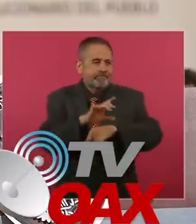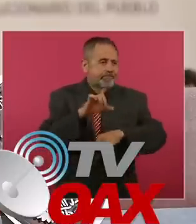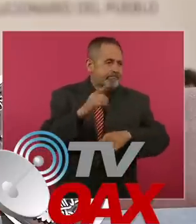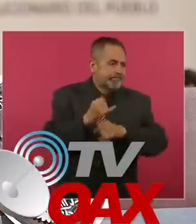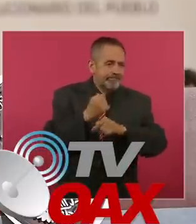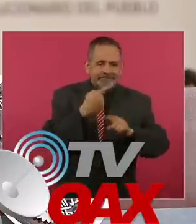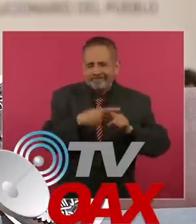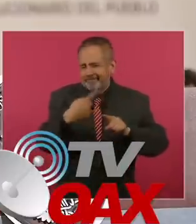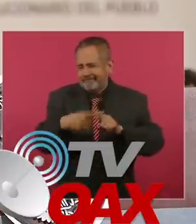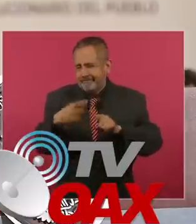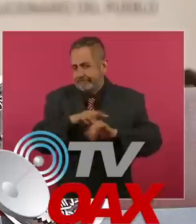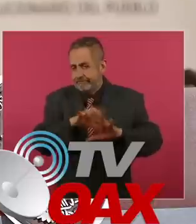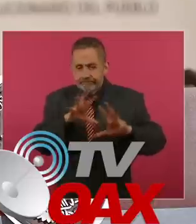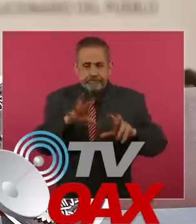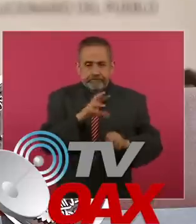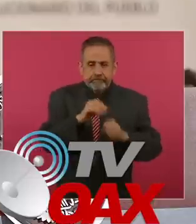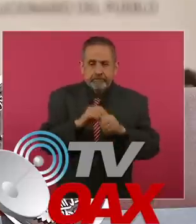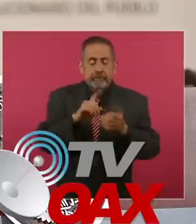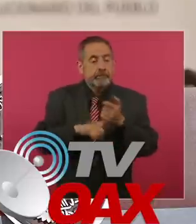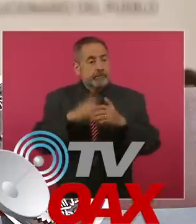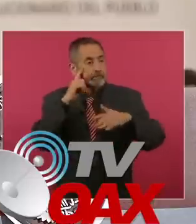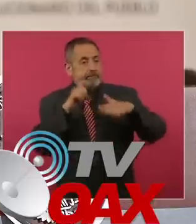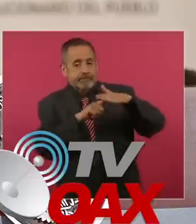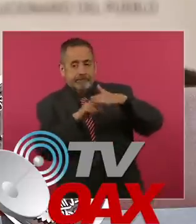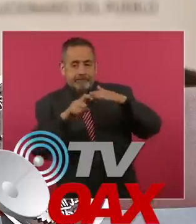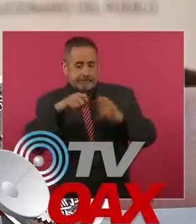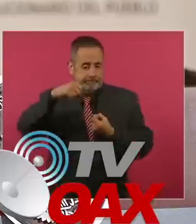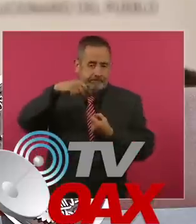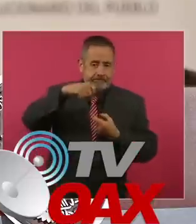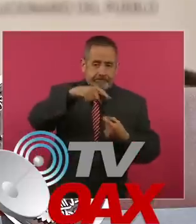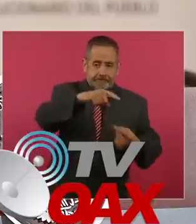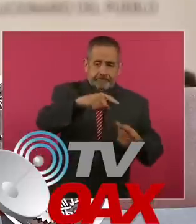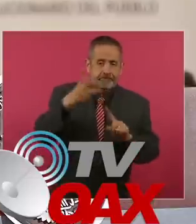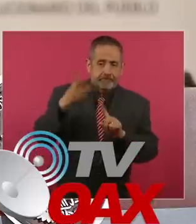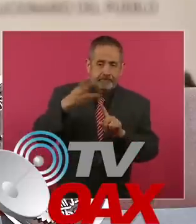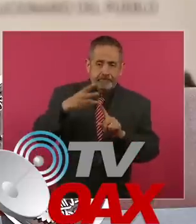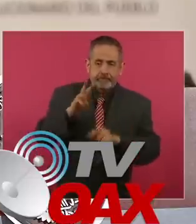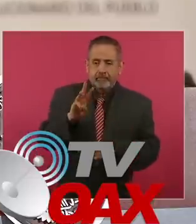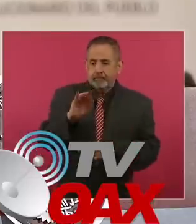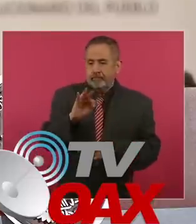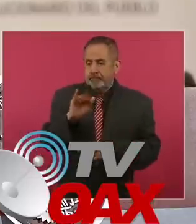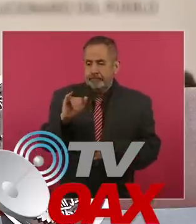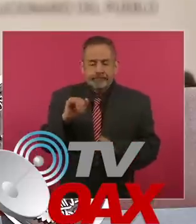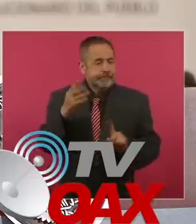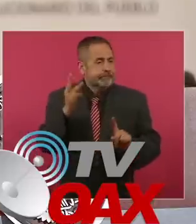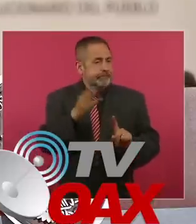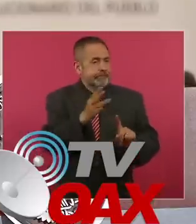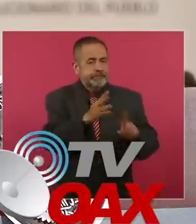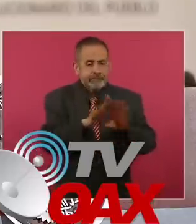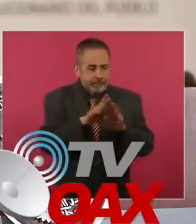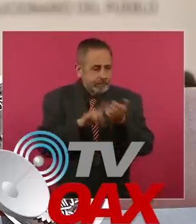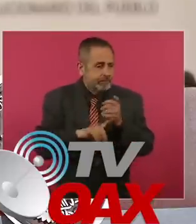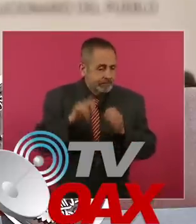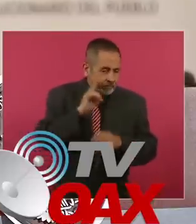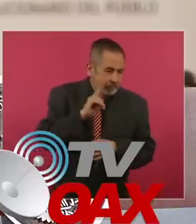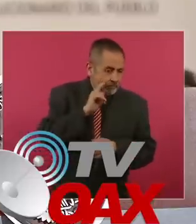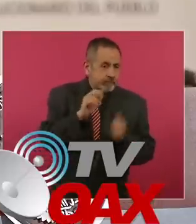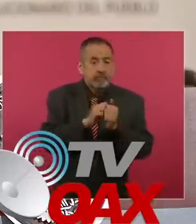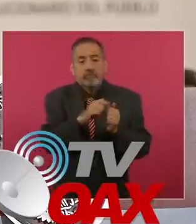pruebas del funcionamiento de las antenas de Wi-Fi. Tenemos pruebas de conjunto de los sistemas de